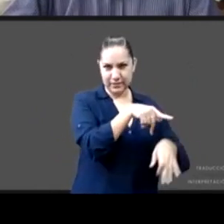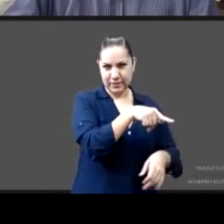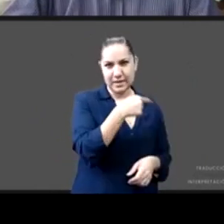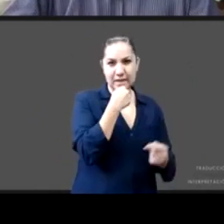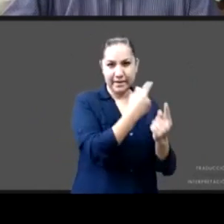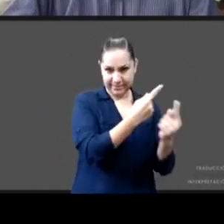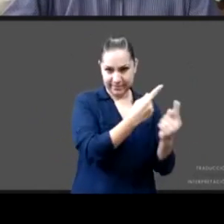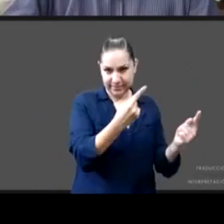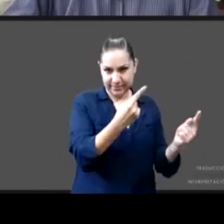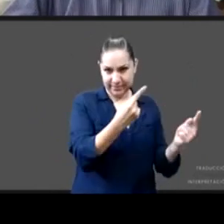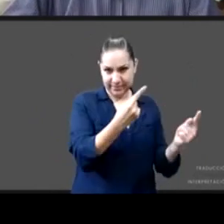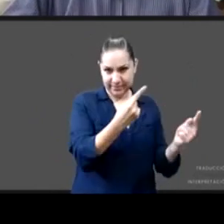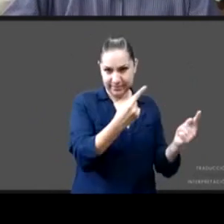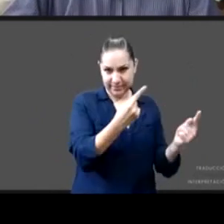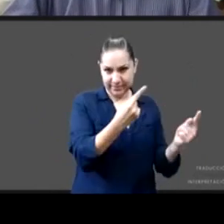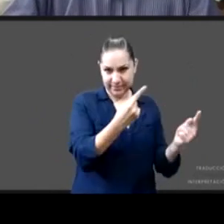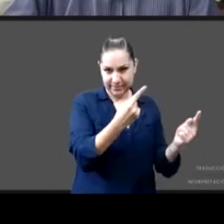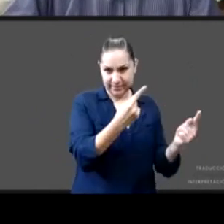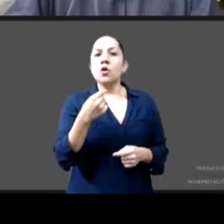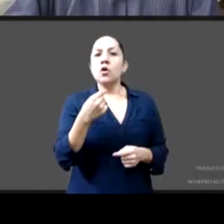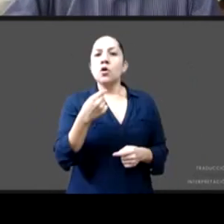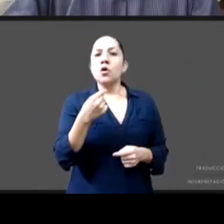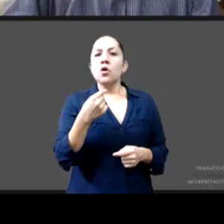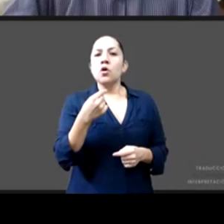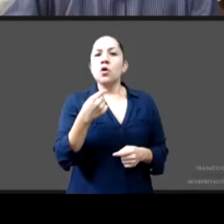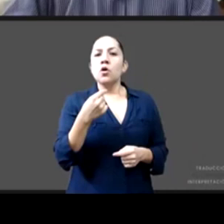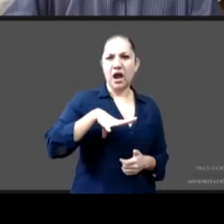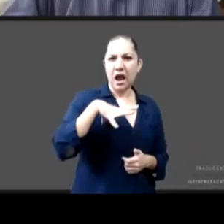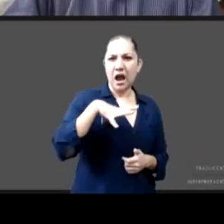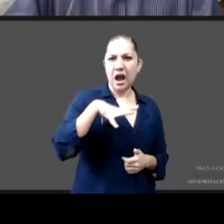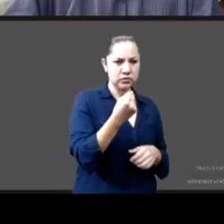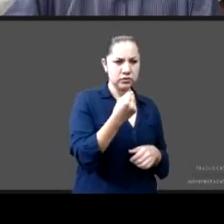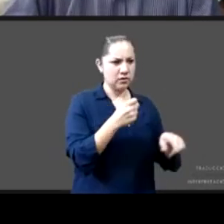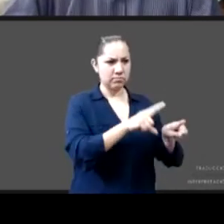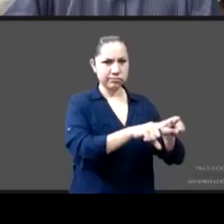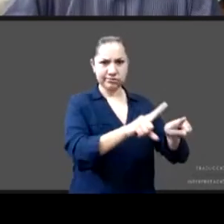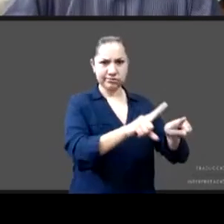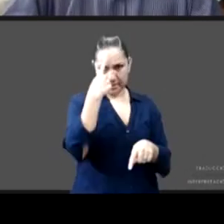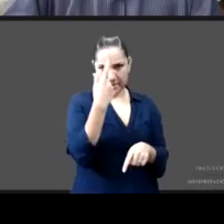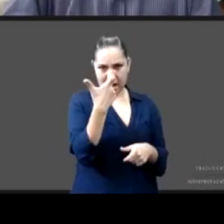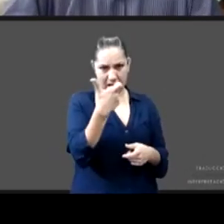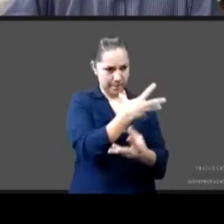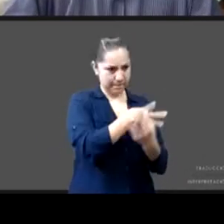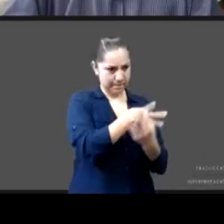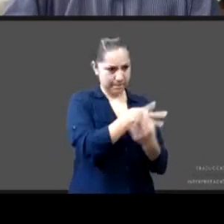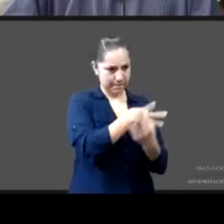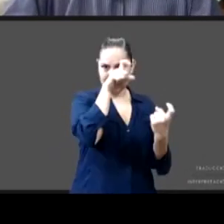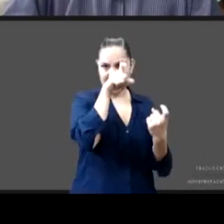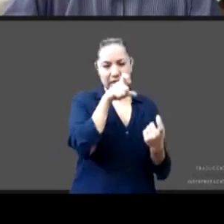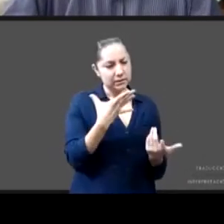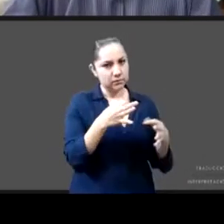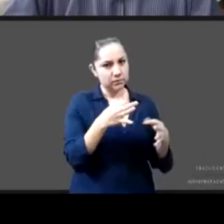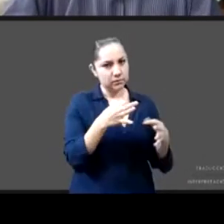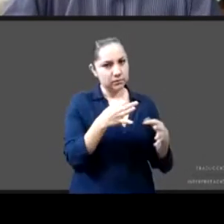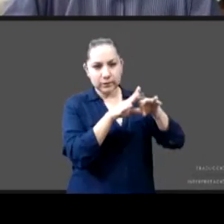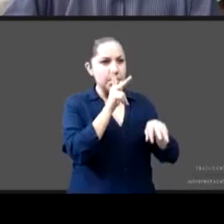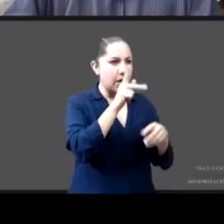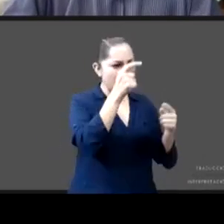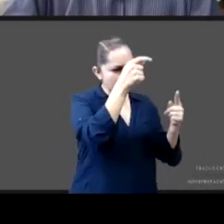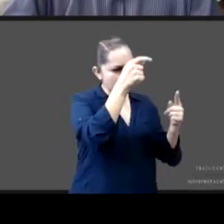y adolescentes. Yo voy a finalizar con esto, algo muy importante que dijo la doctora